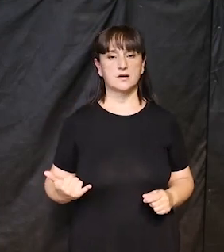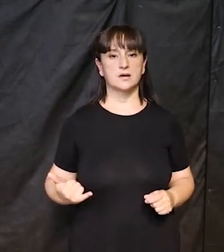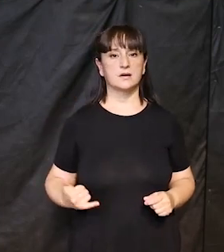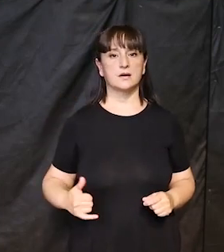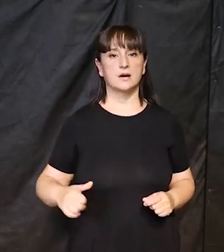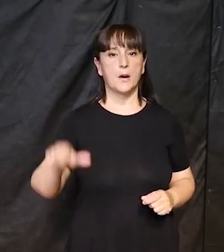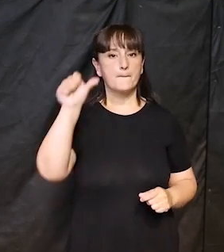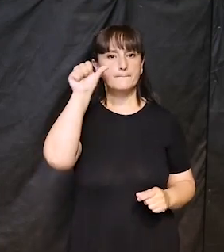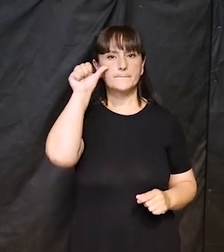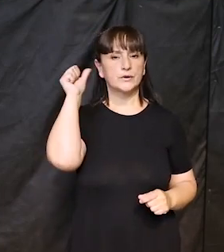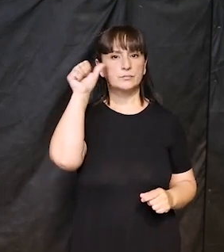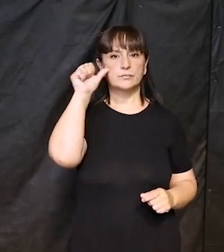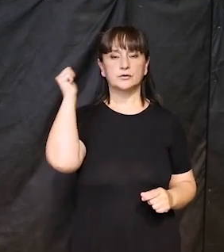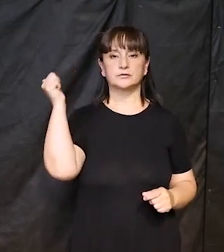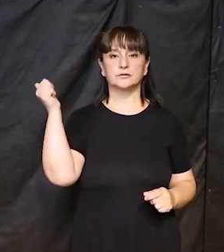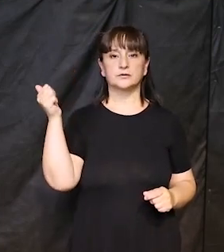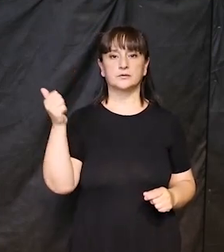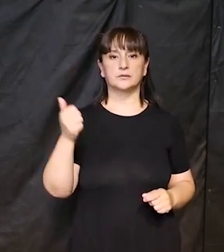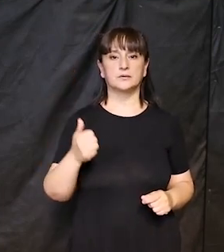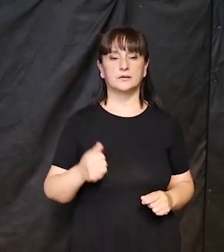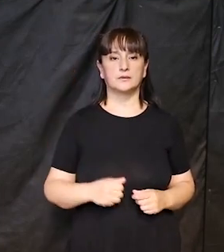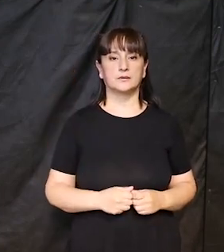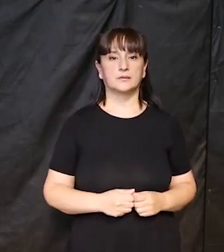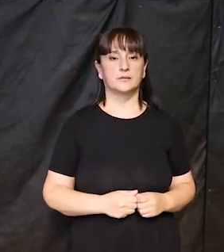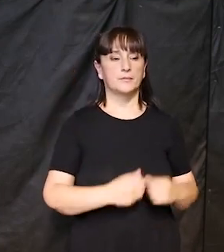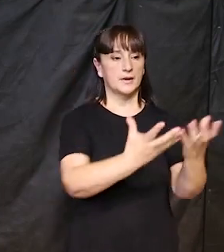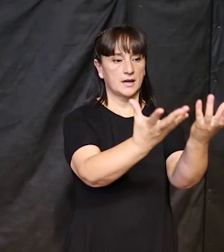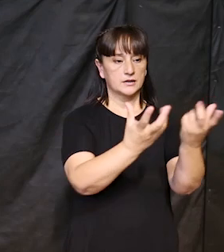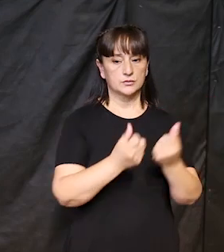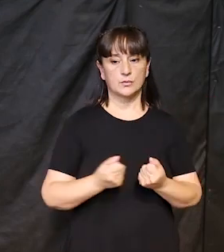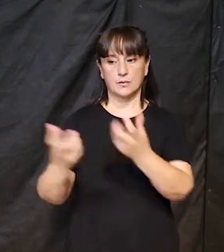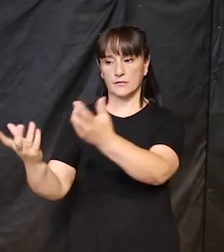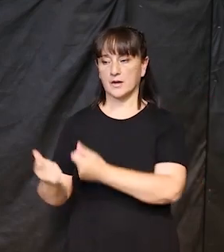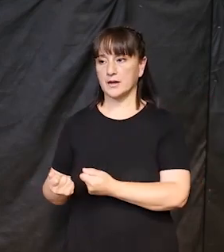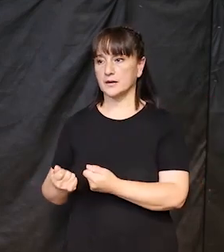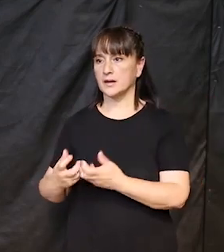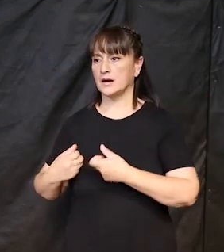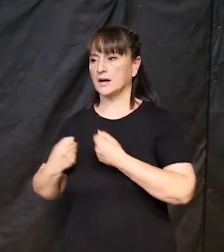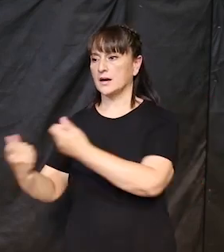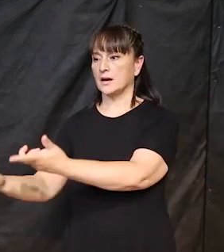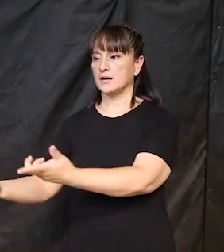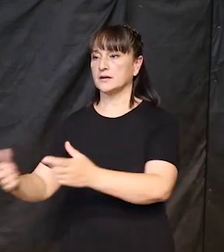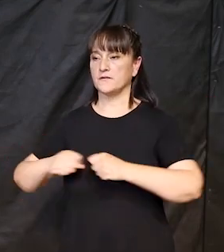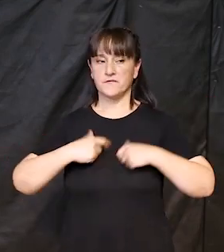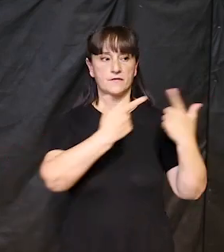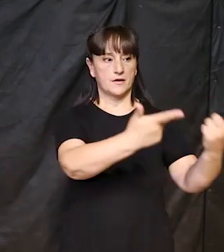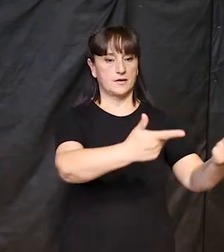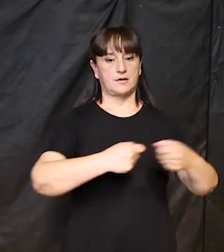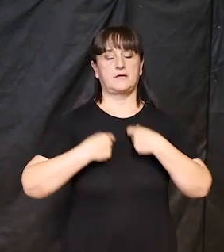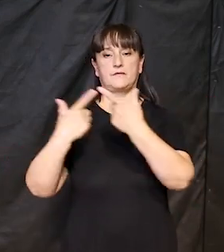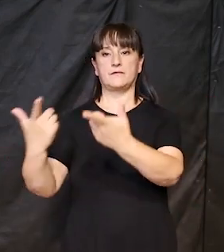una vida fructífera podemos consolar a los demás podemos ser obras de bien hacer obras de bien